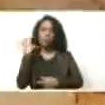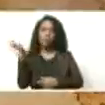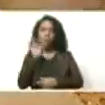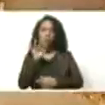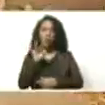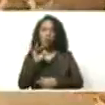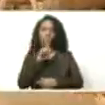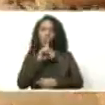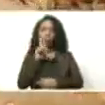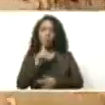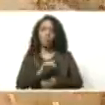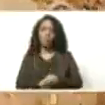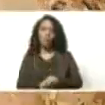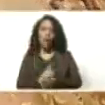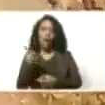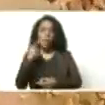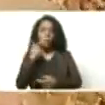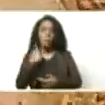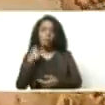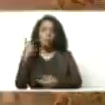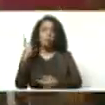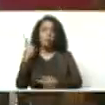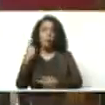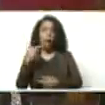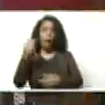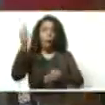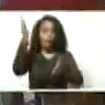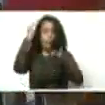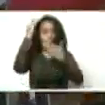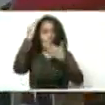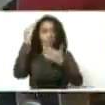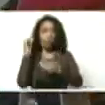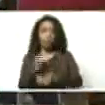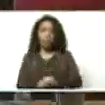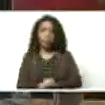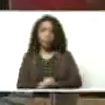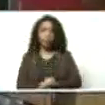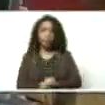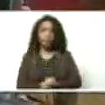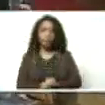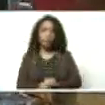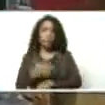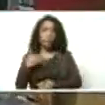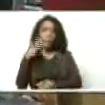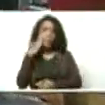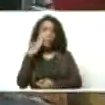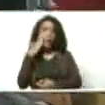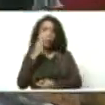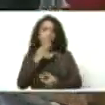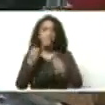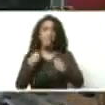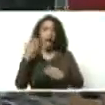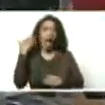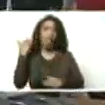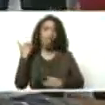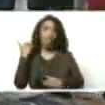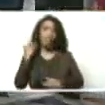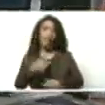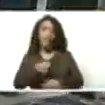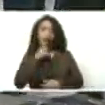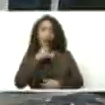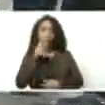y ella me decía que era una de una india porque la reina ya en una vez